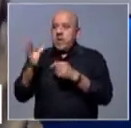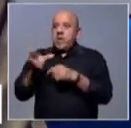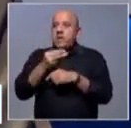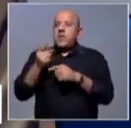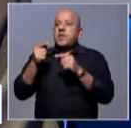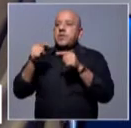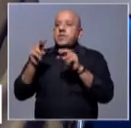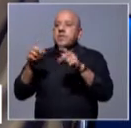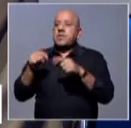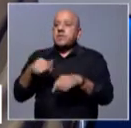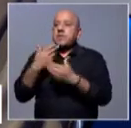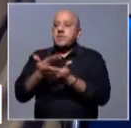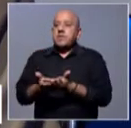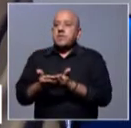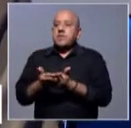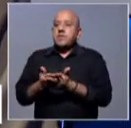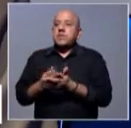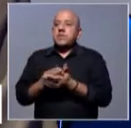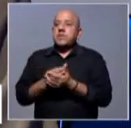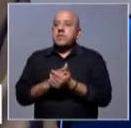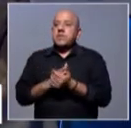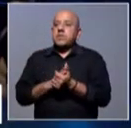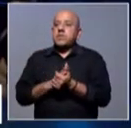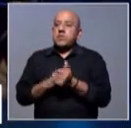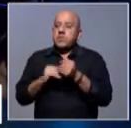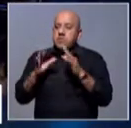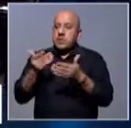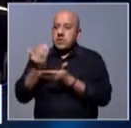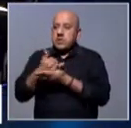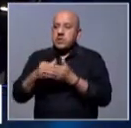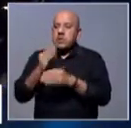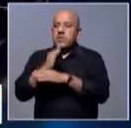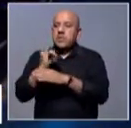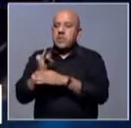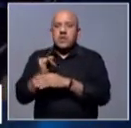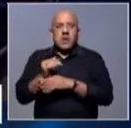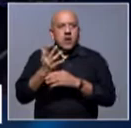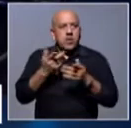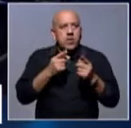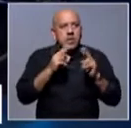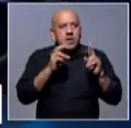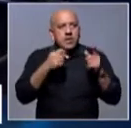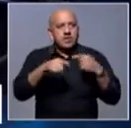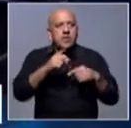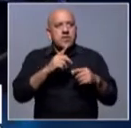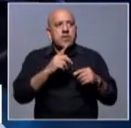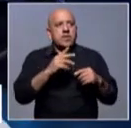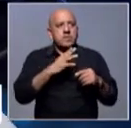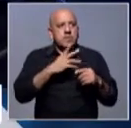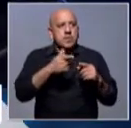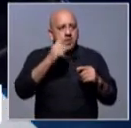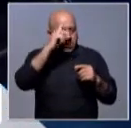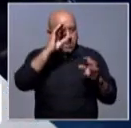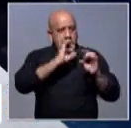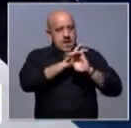aspectos digamos fueron planteados como para ser eliminados por el participante ahora en el caso de la prisión perpetua revisable queda bastante claro